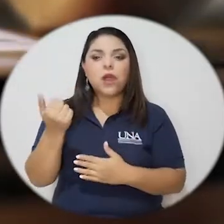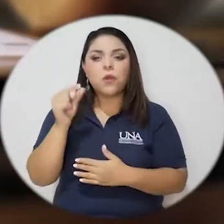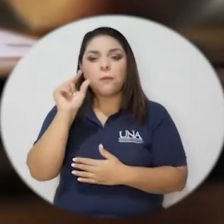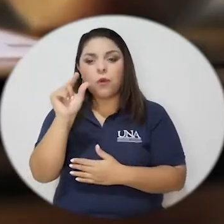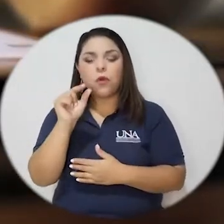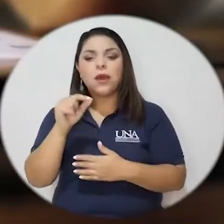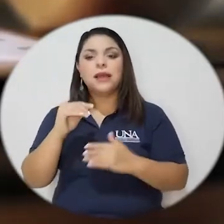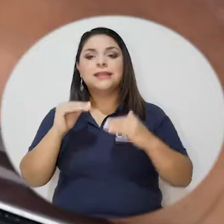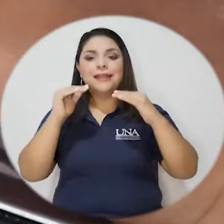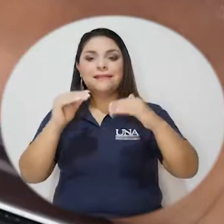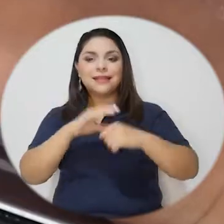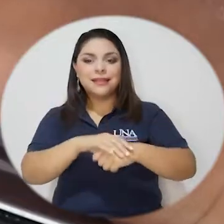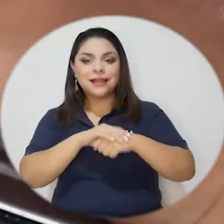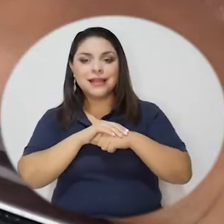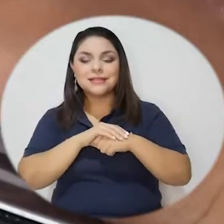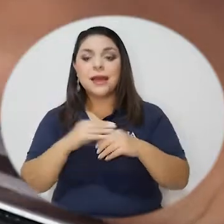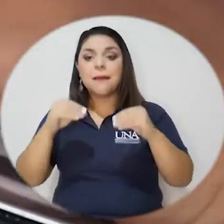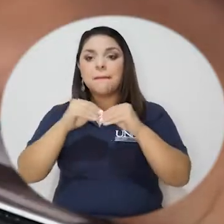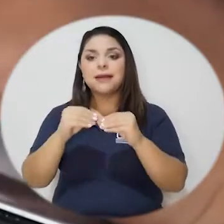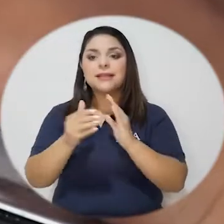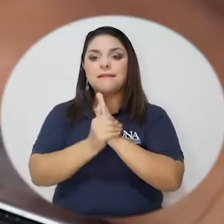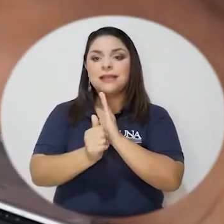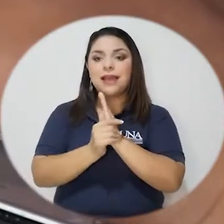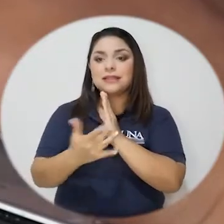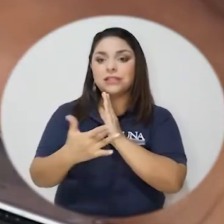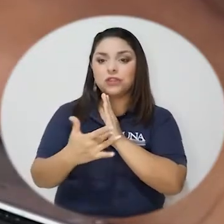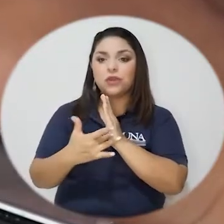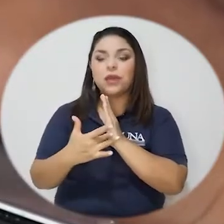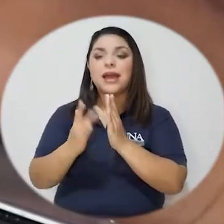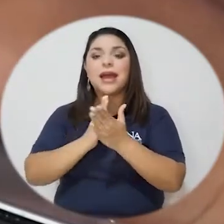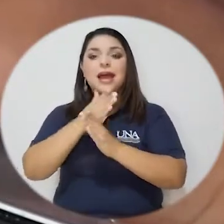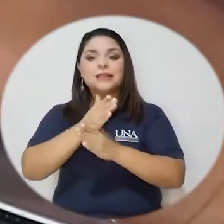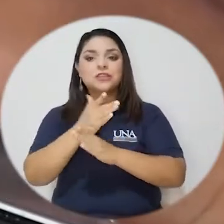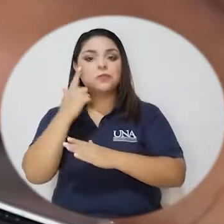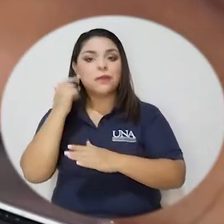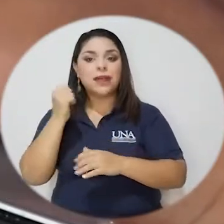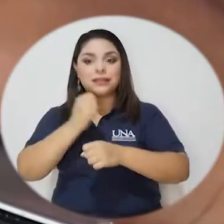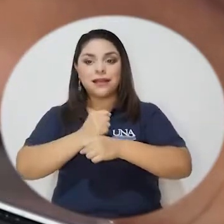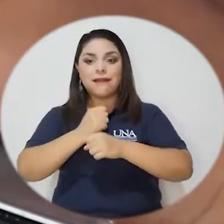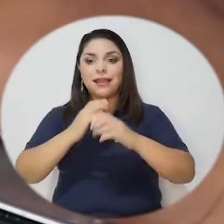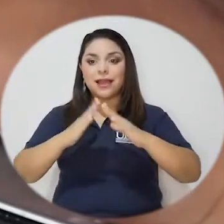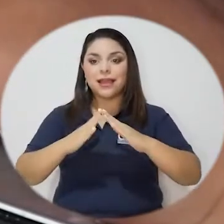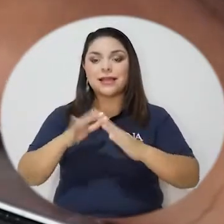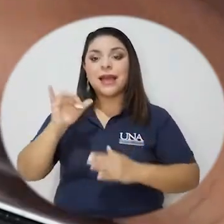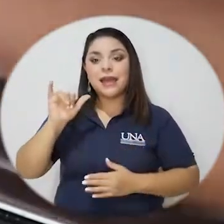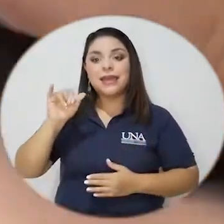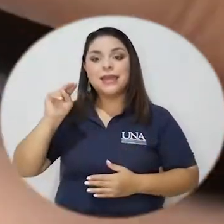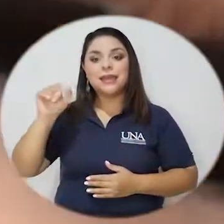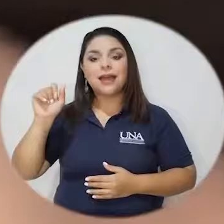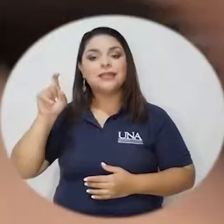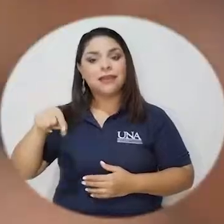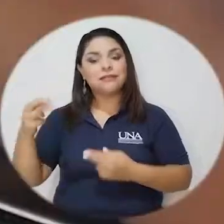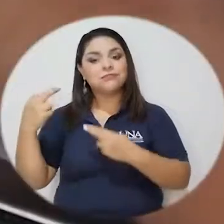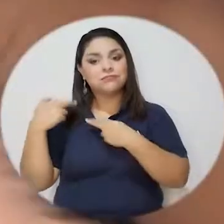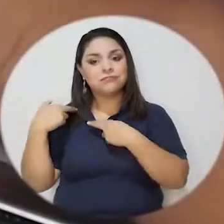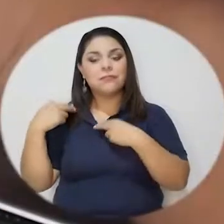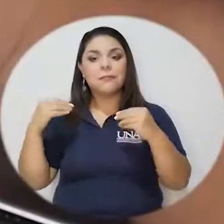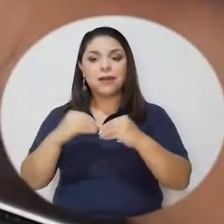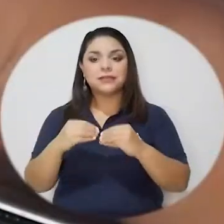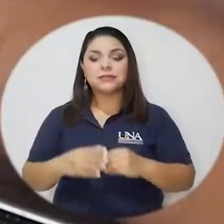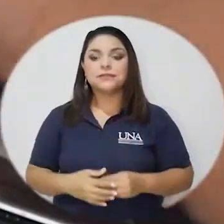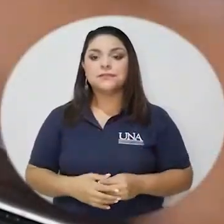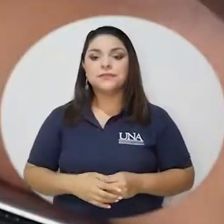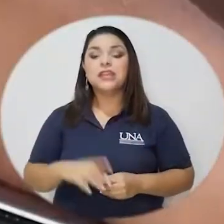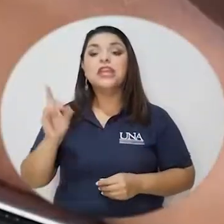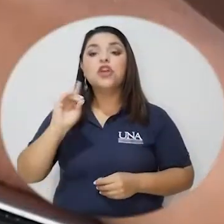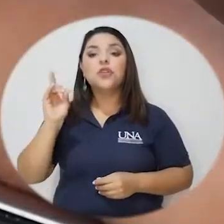de inglés, algunas habilidades tecnológicas, algunos accesos para teletrabajar, ¿cierto? Algunas habilidades, el INA tiene que... ¿Y dónde tenemos